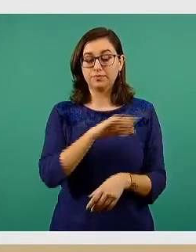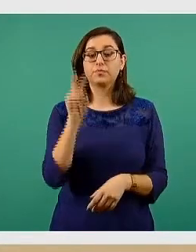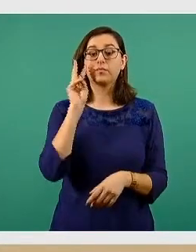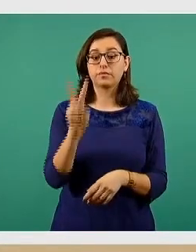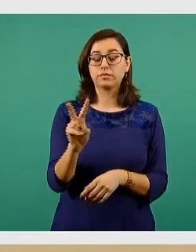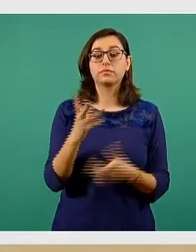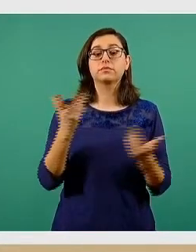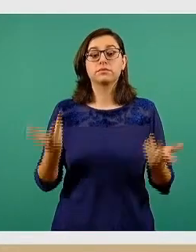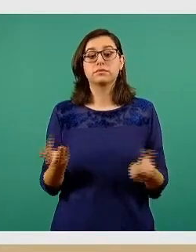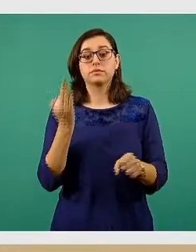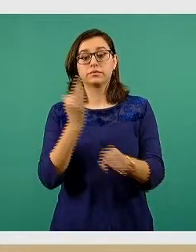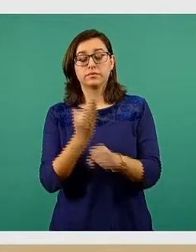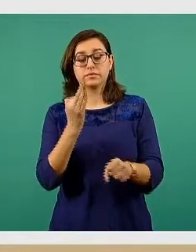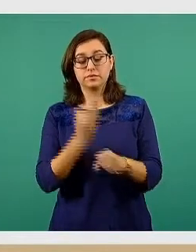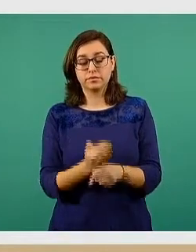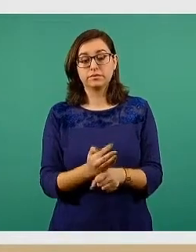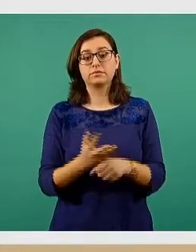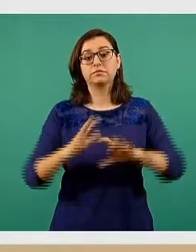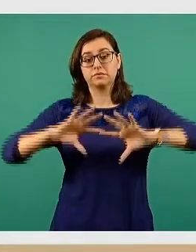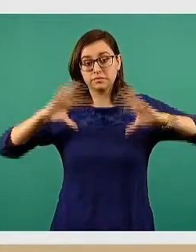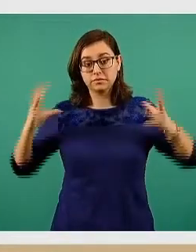se encuentran distribuidas las más de